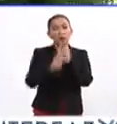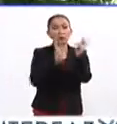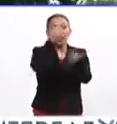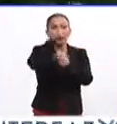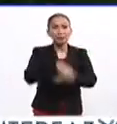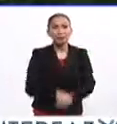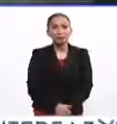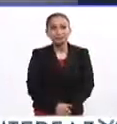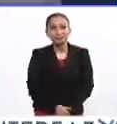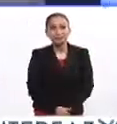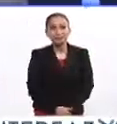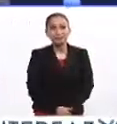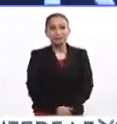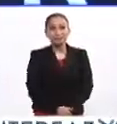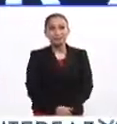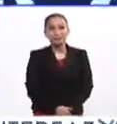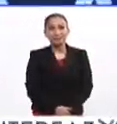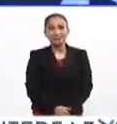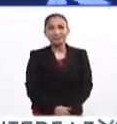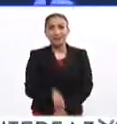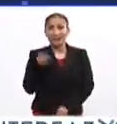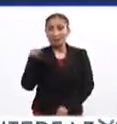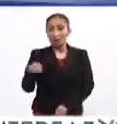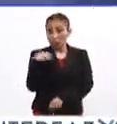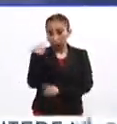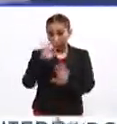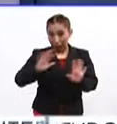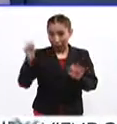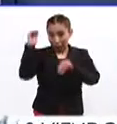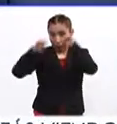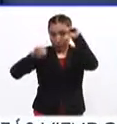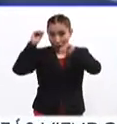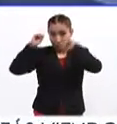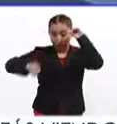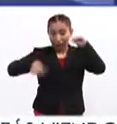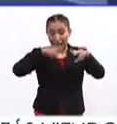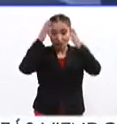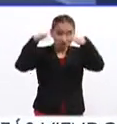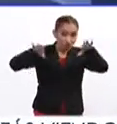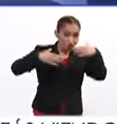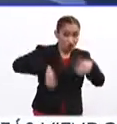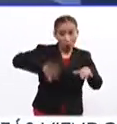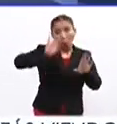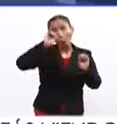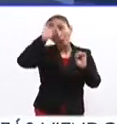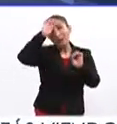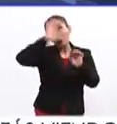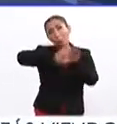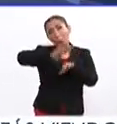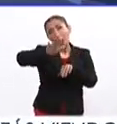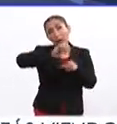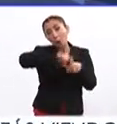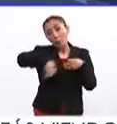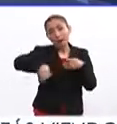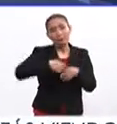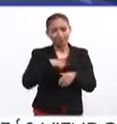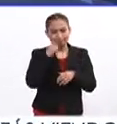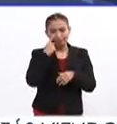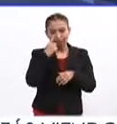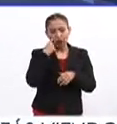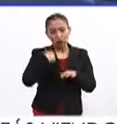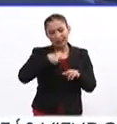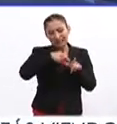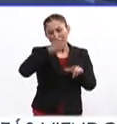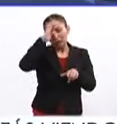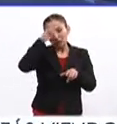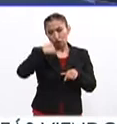reforestaciones. ¿Y tú ya pusiste tu arbolito, Ana Cristina, o sigues pensando en cuál comprar? Fíjate que sigo